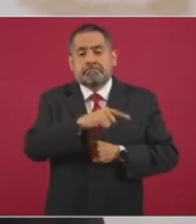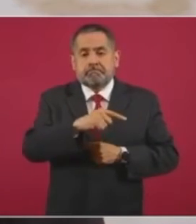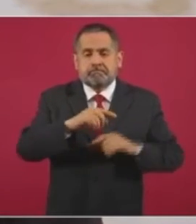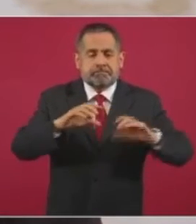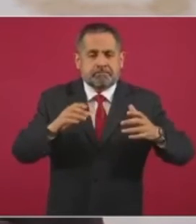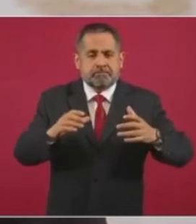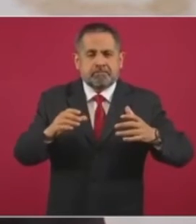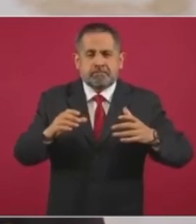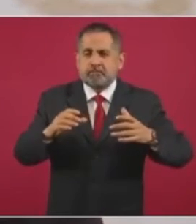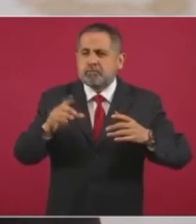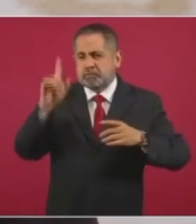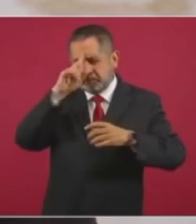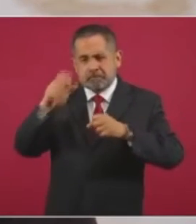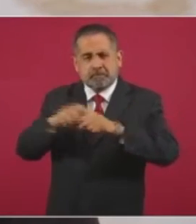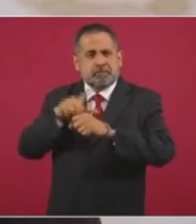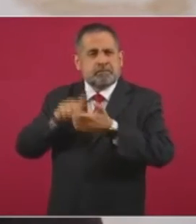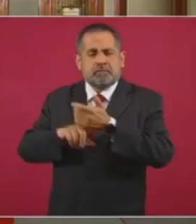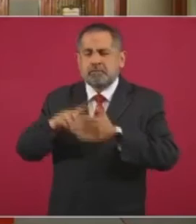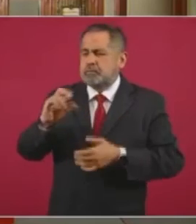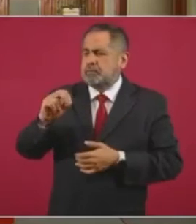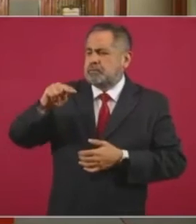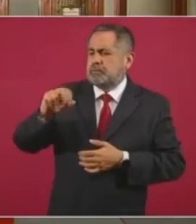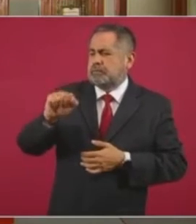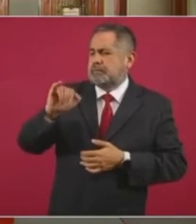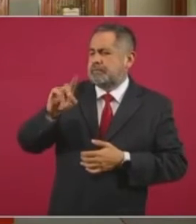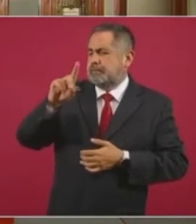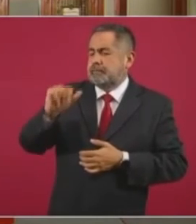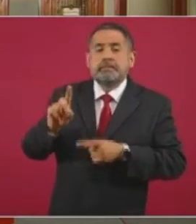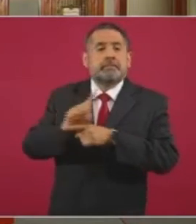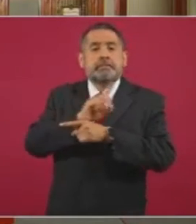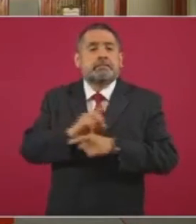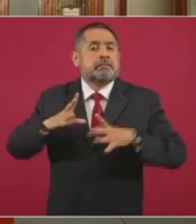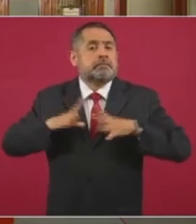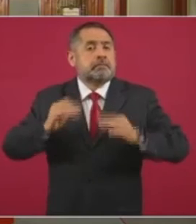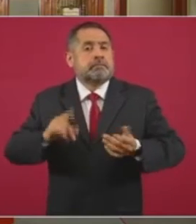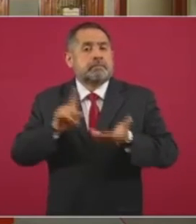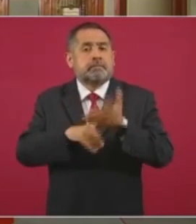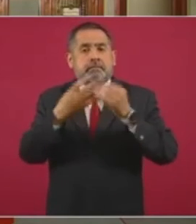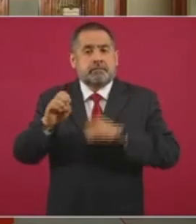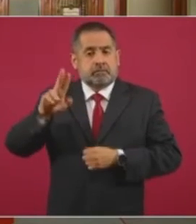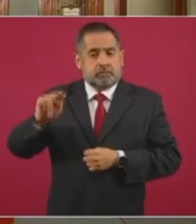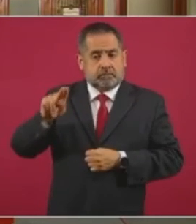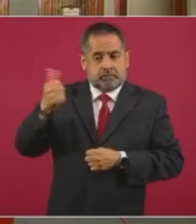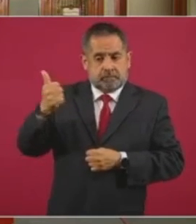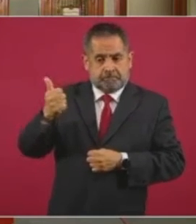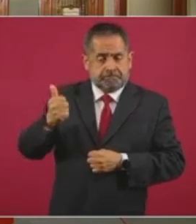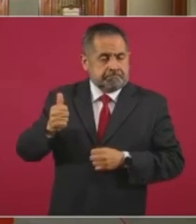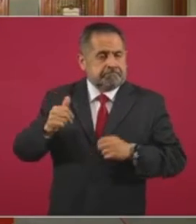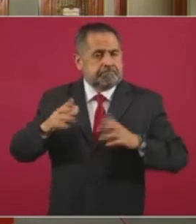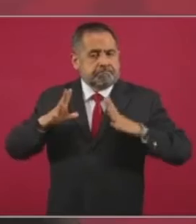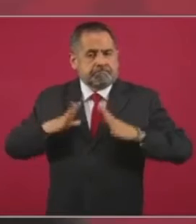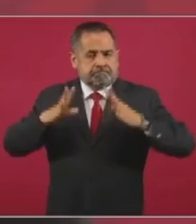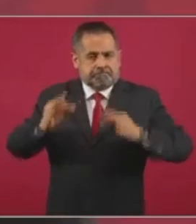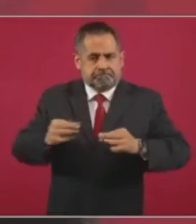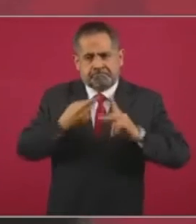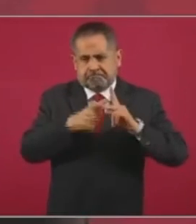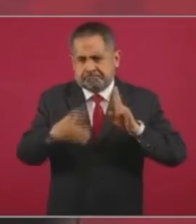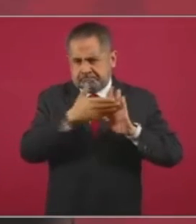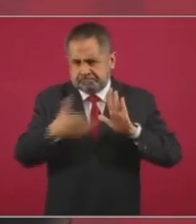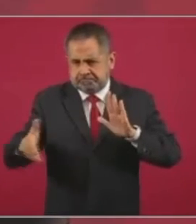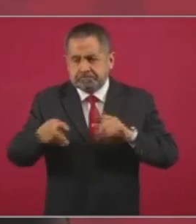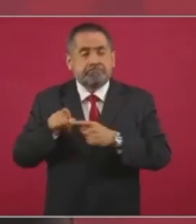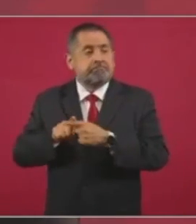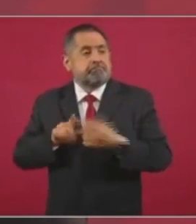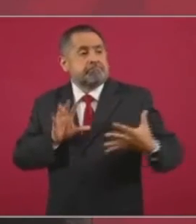Síndrome de Inmunodeficiencia Adquirida, el CONASIDA, que se creó desde 1986. Se han podido hacer esta alianza de las instituciones